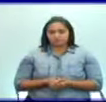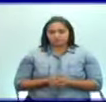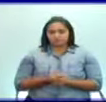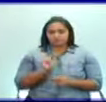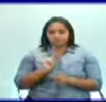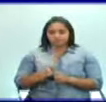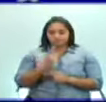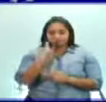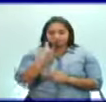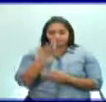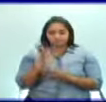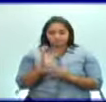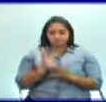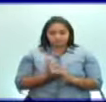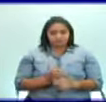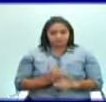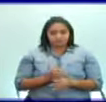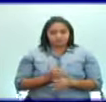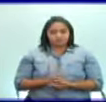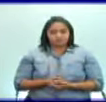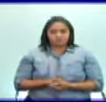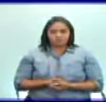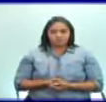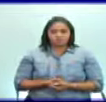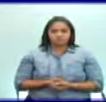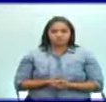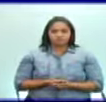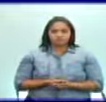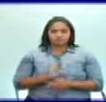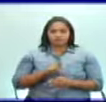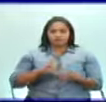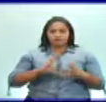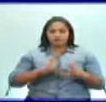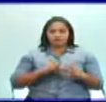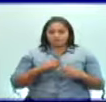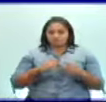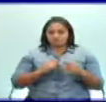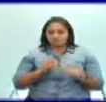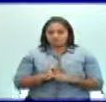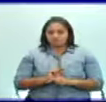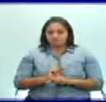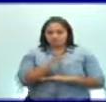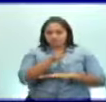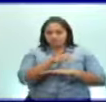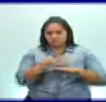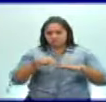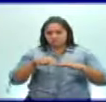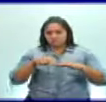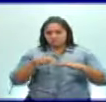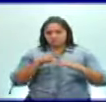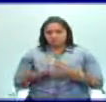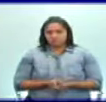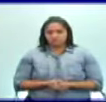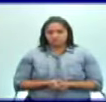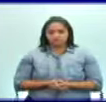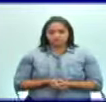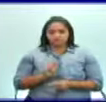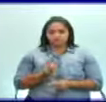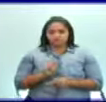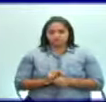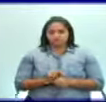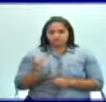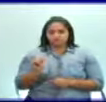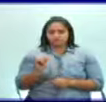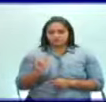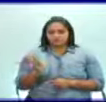caso, esta sería la modelación, ¿verdad? Miren. La ecuación de la asíntota en este caso es y